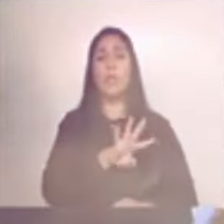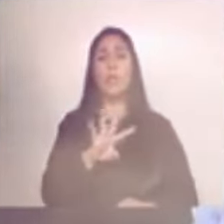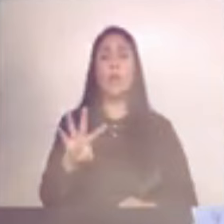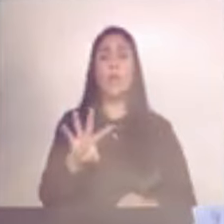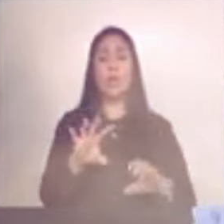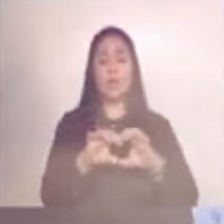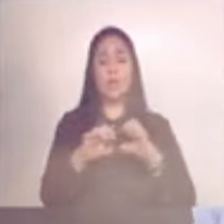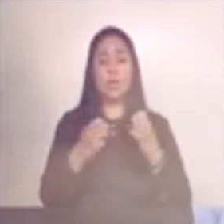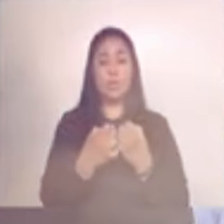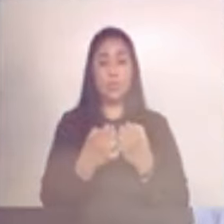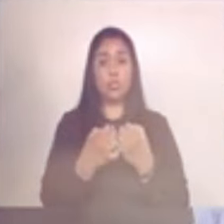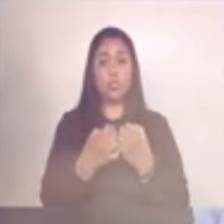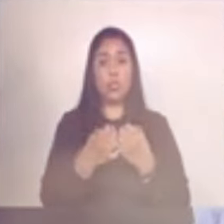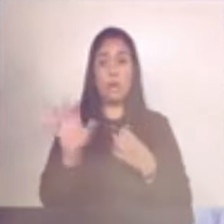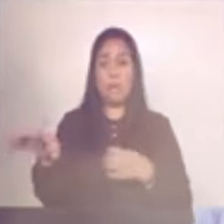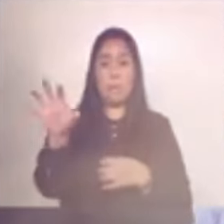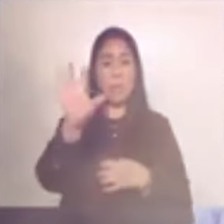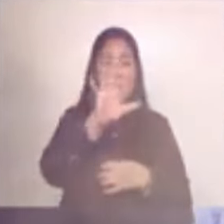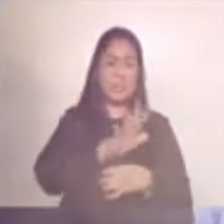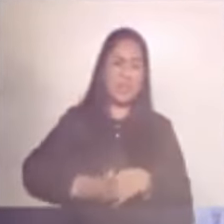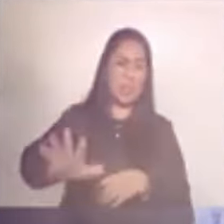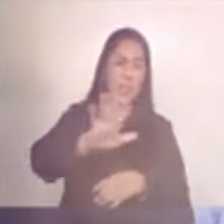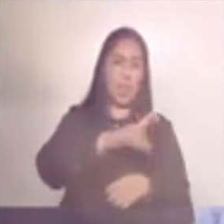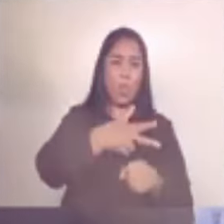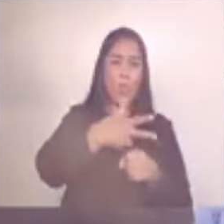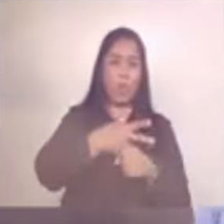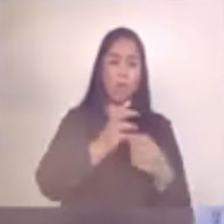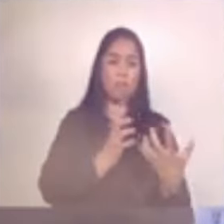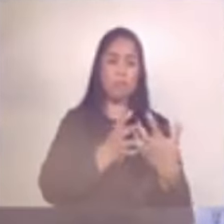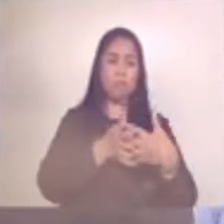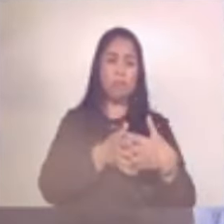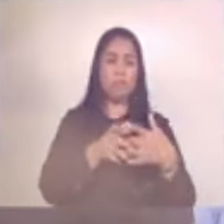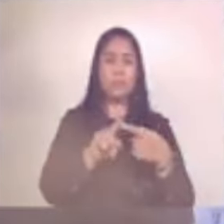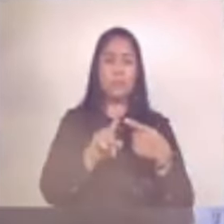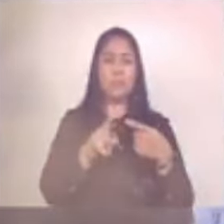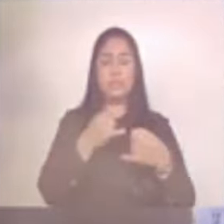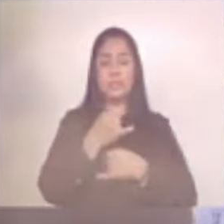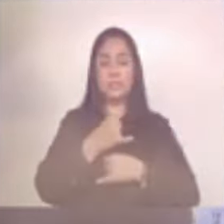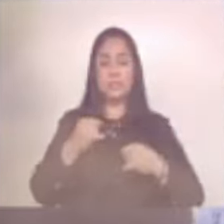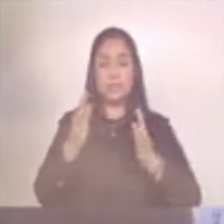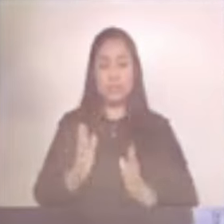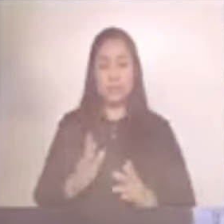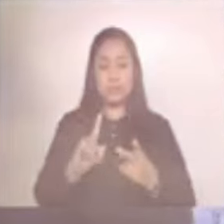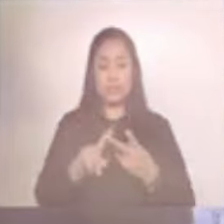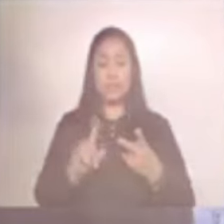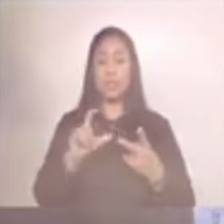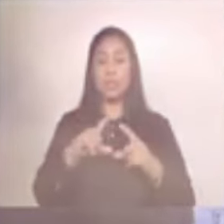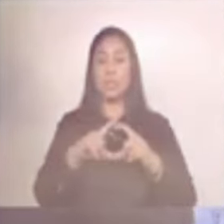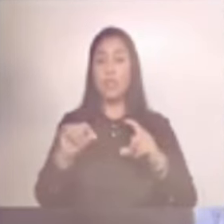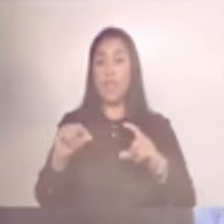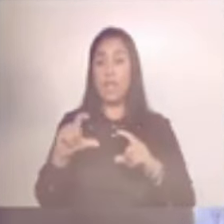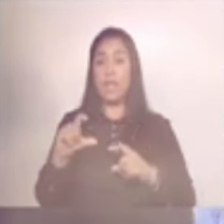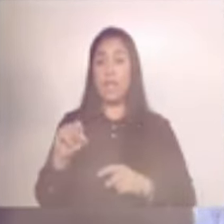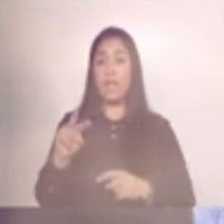equipos distribuidos en todo el país, que son una combinación de equipos del Cuerpo de Ingenieros, equipos de Covial y equipos